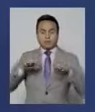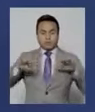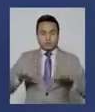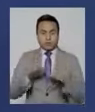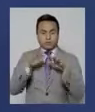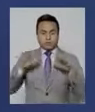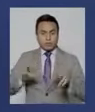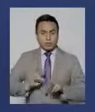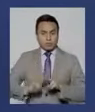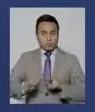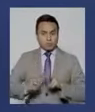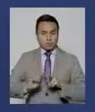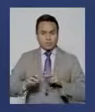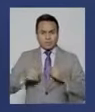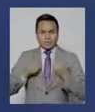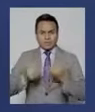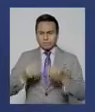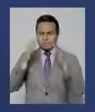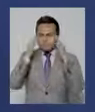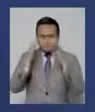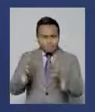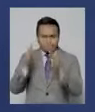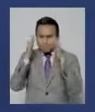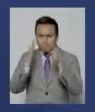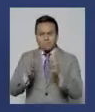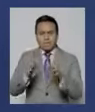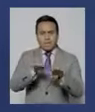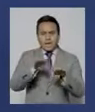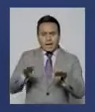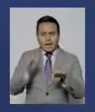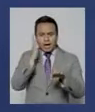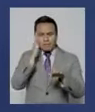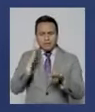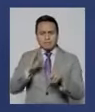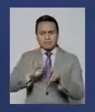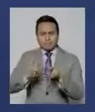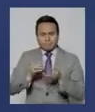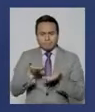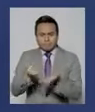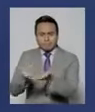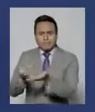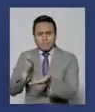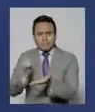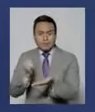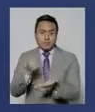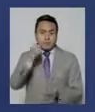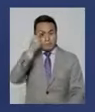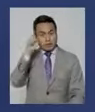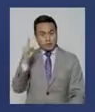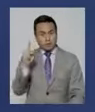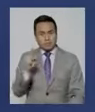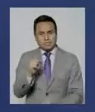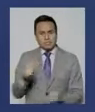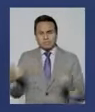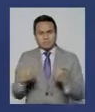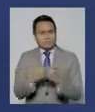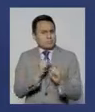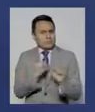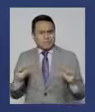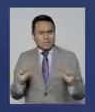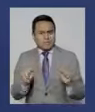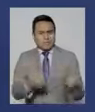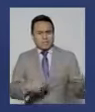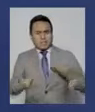que hagamos por dar más atenciones, por dar más camas, es imposible empatar la